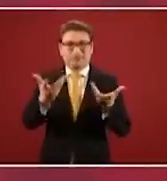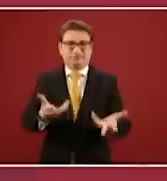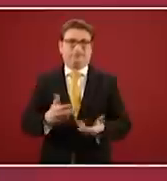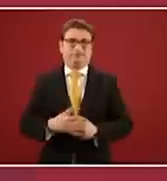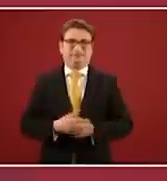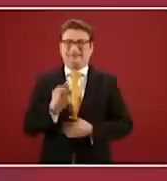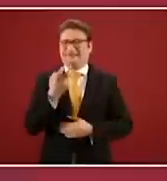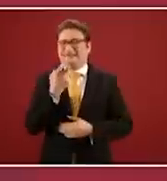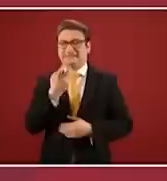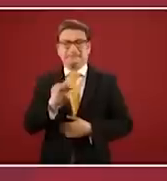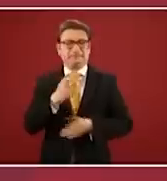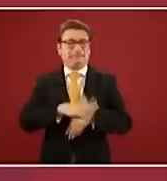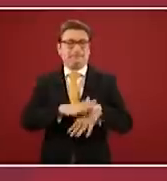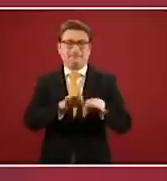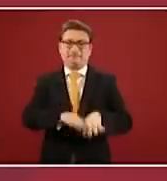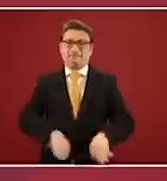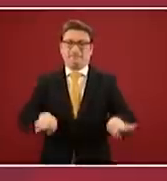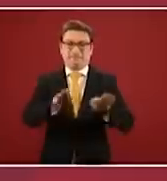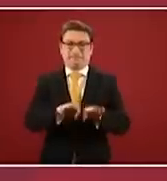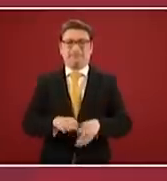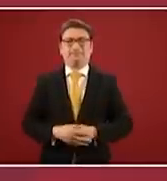Eso es lo principal.